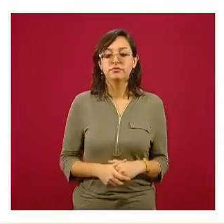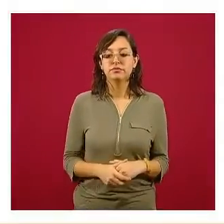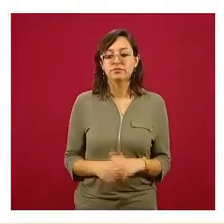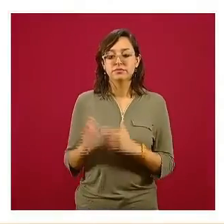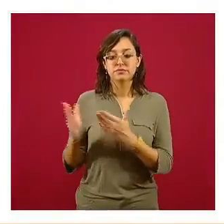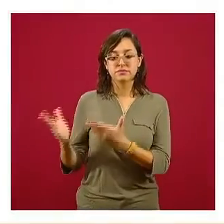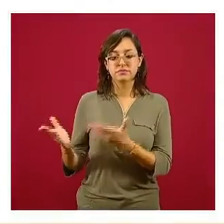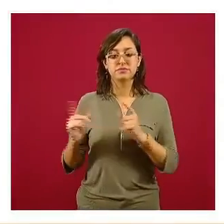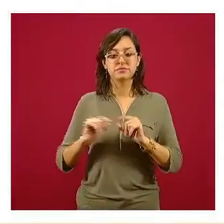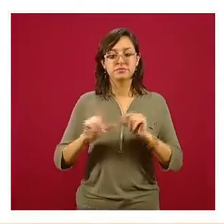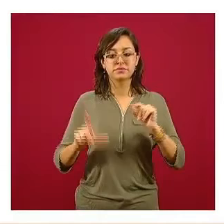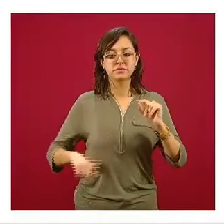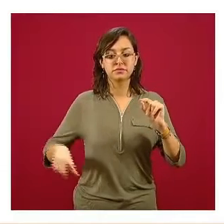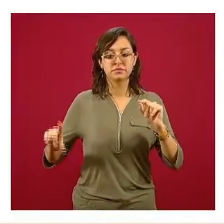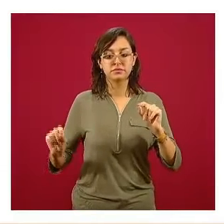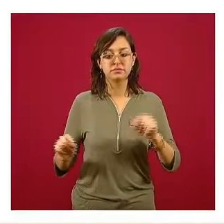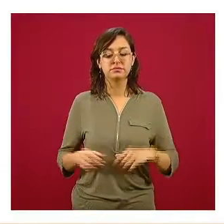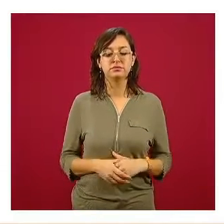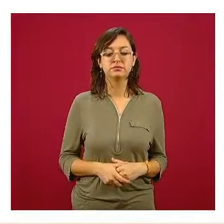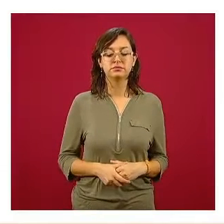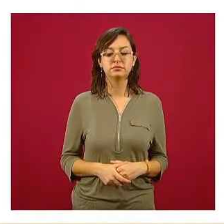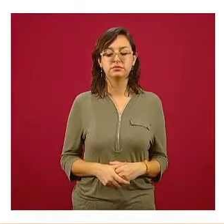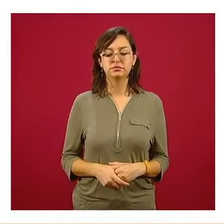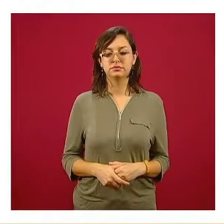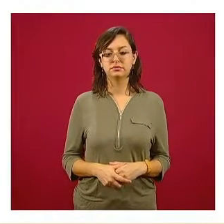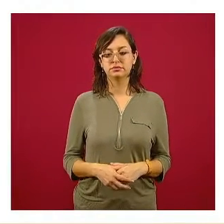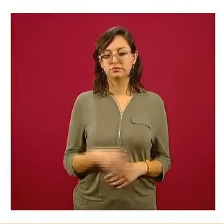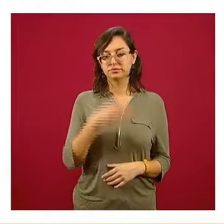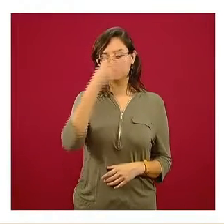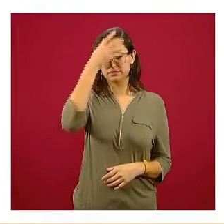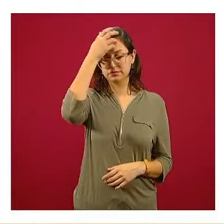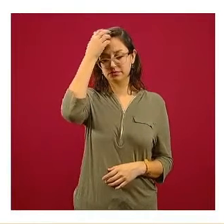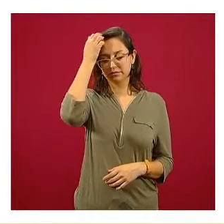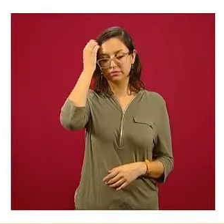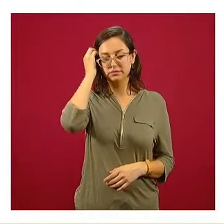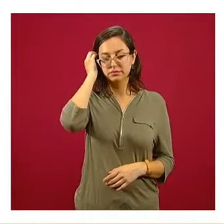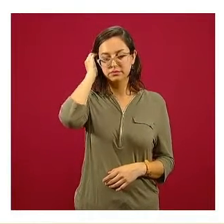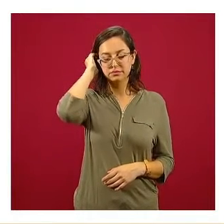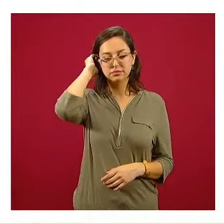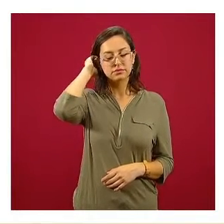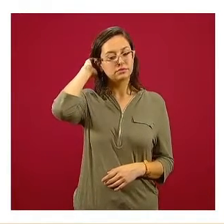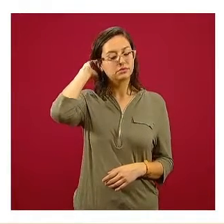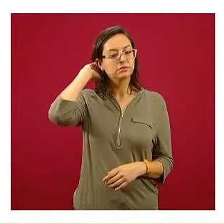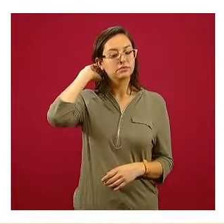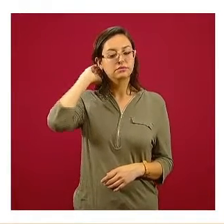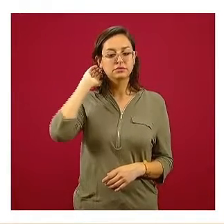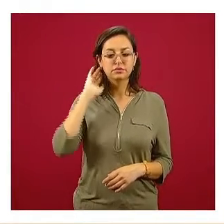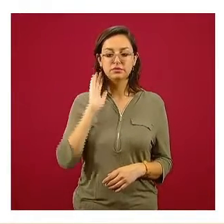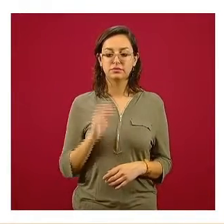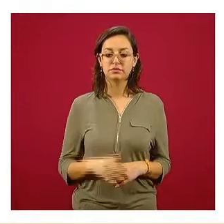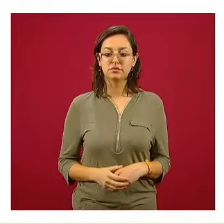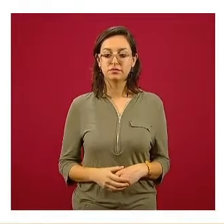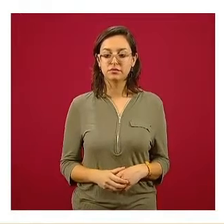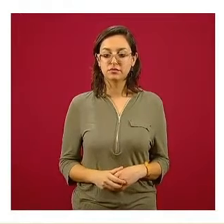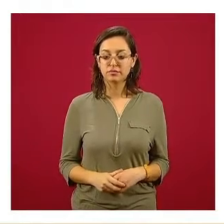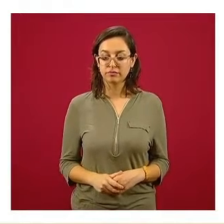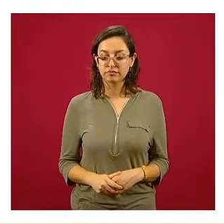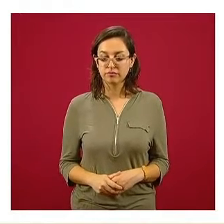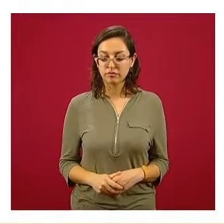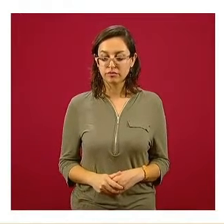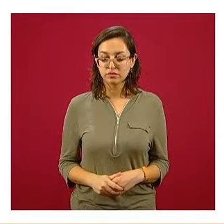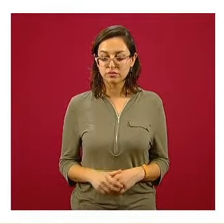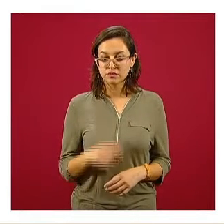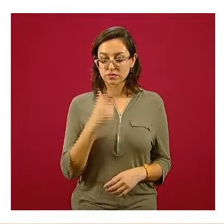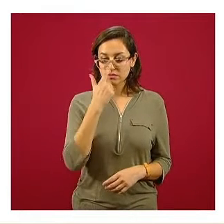En el mapa de casos acumulados no ha habido grandes cambios, como se espera que no los haya, dado que este es un proceder lento, predomina